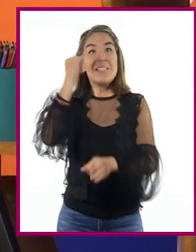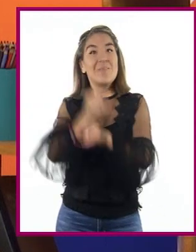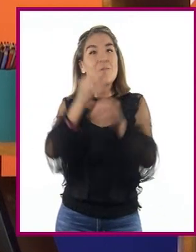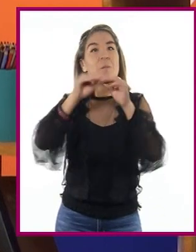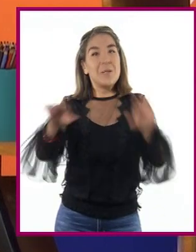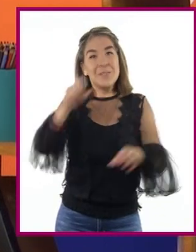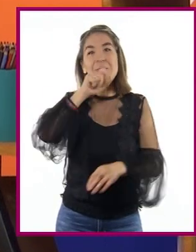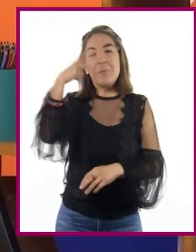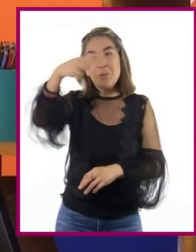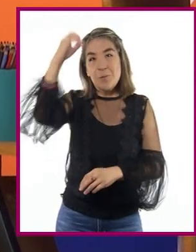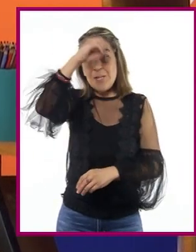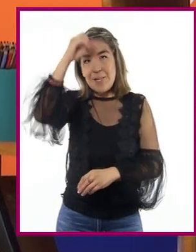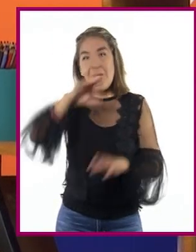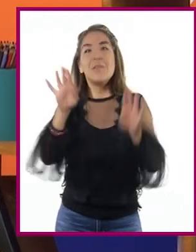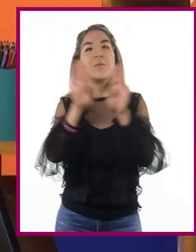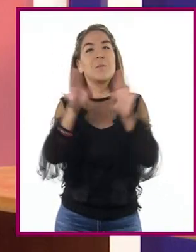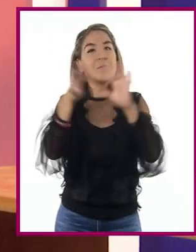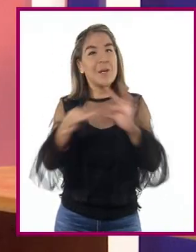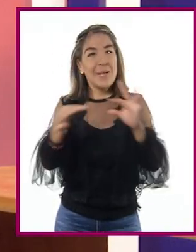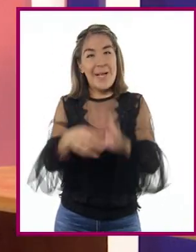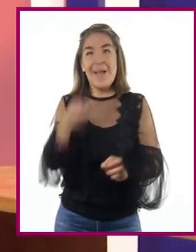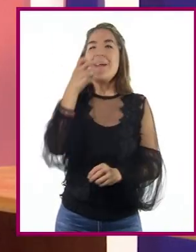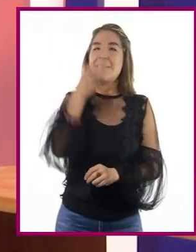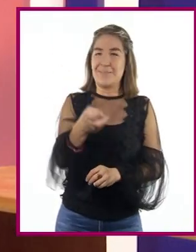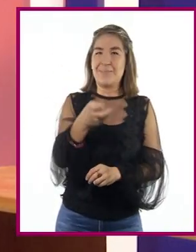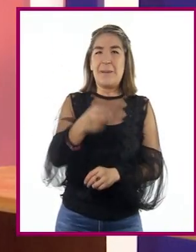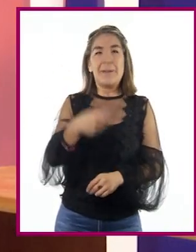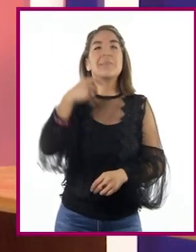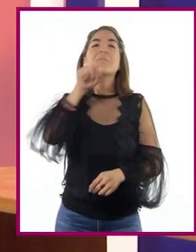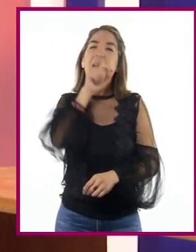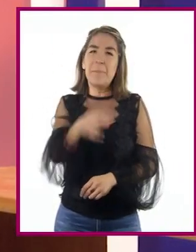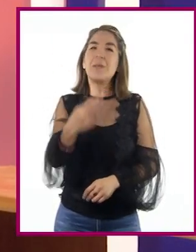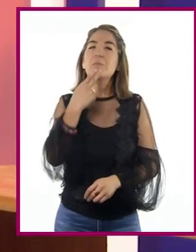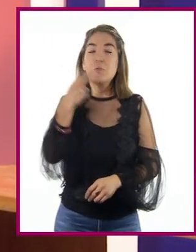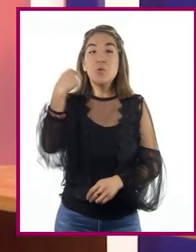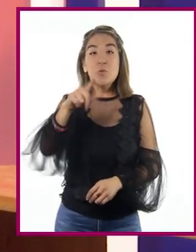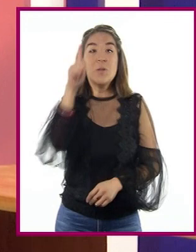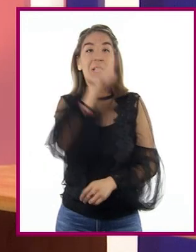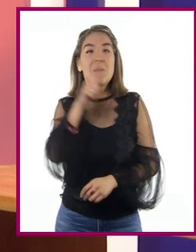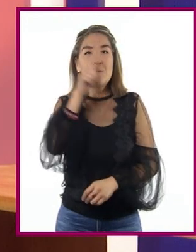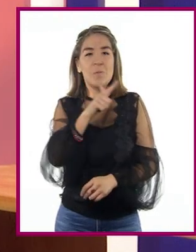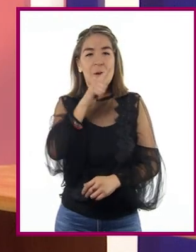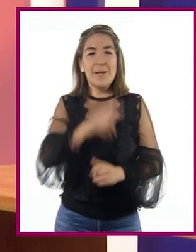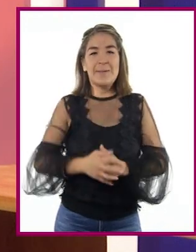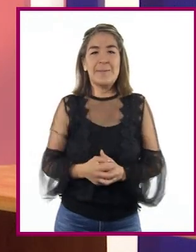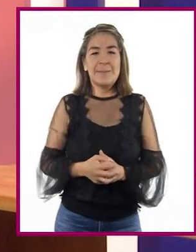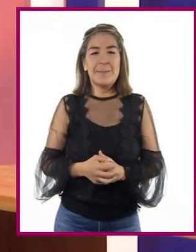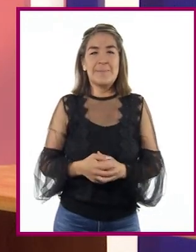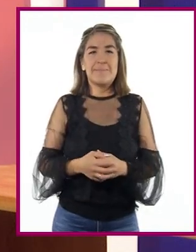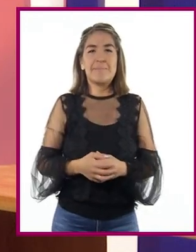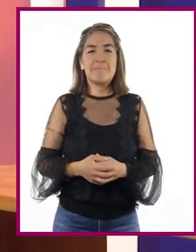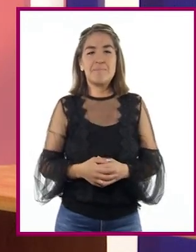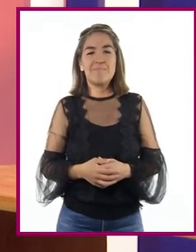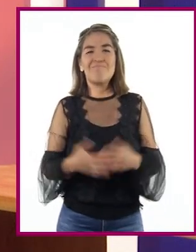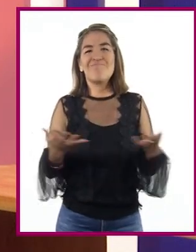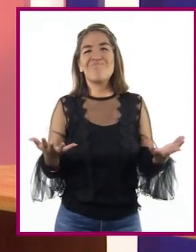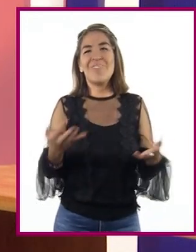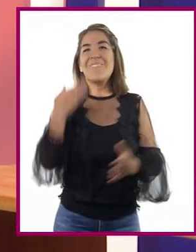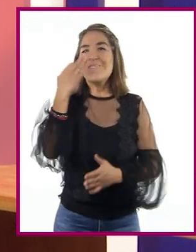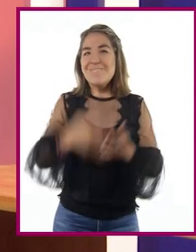cuestiona algunos aspectos? Sin embargo, hace uso de un lenguaje hasta cierto punto